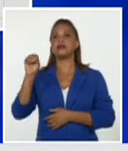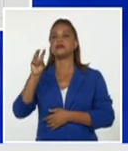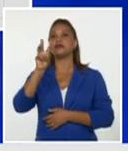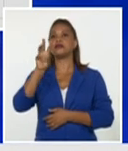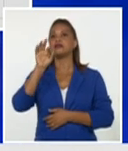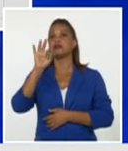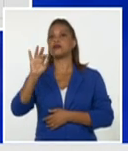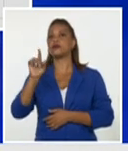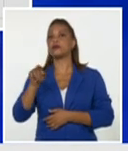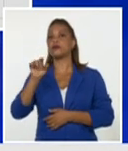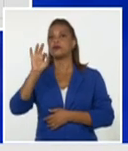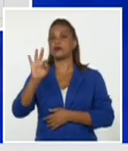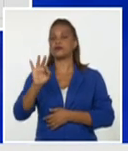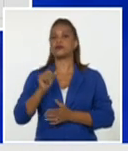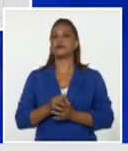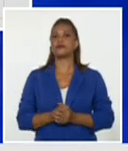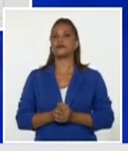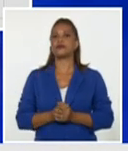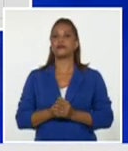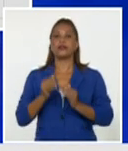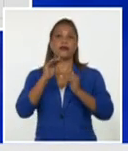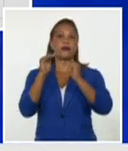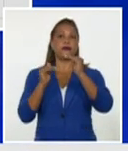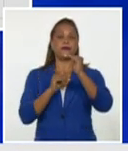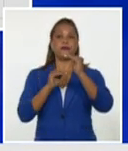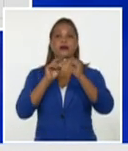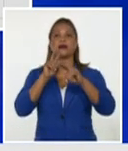638,8. Le sigue Habana Vieja con